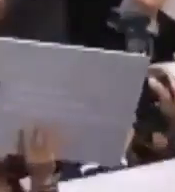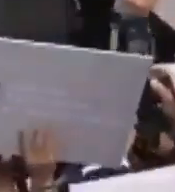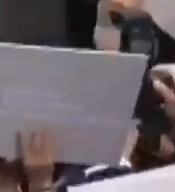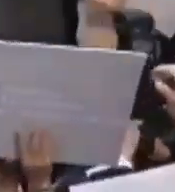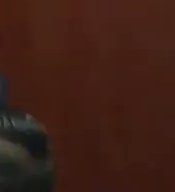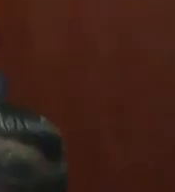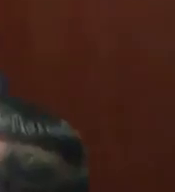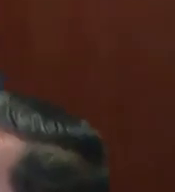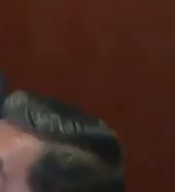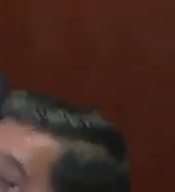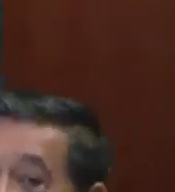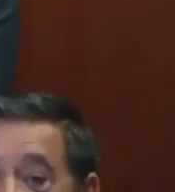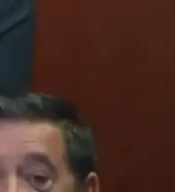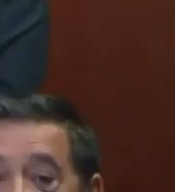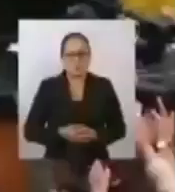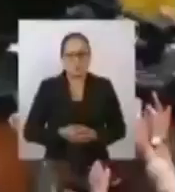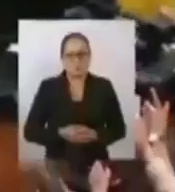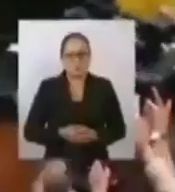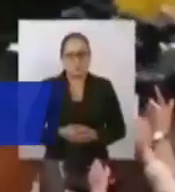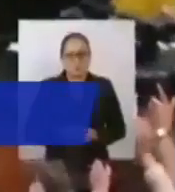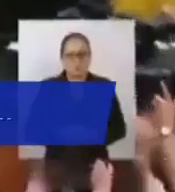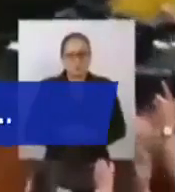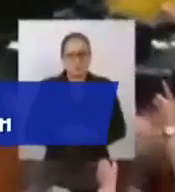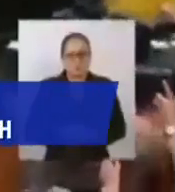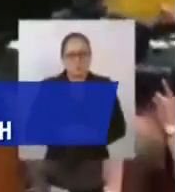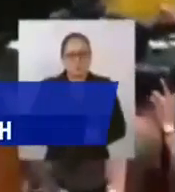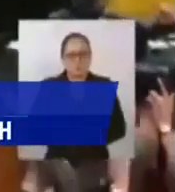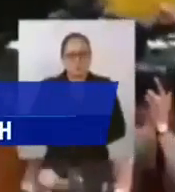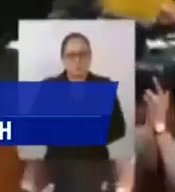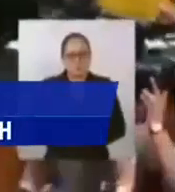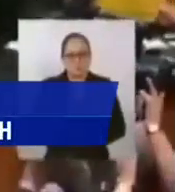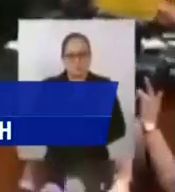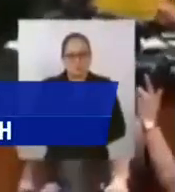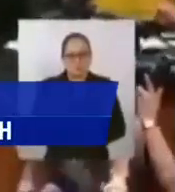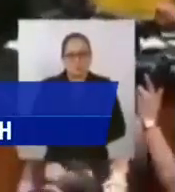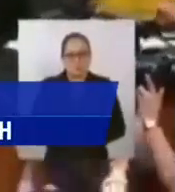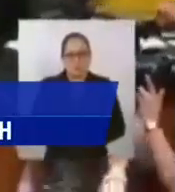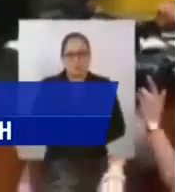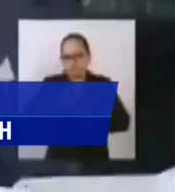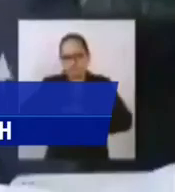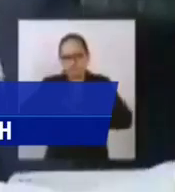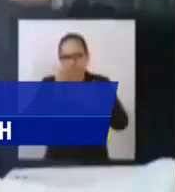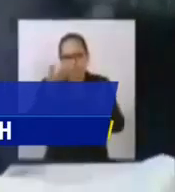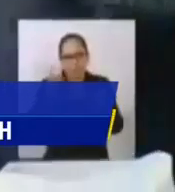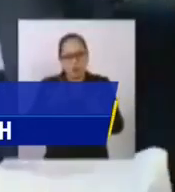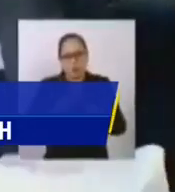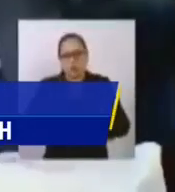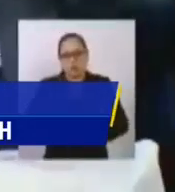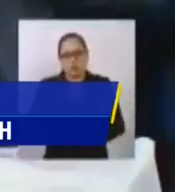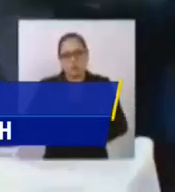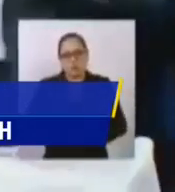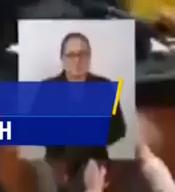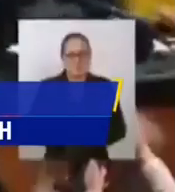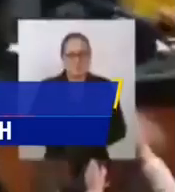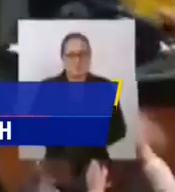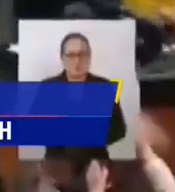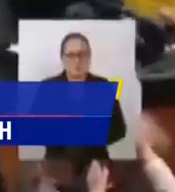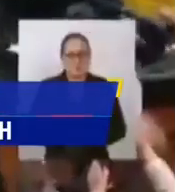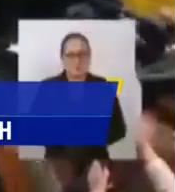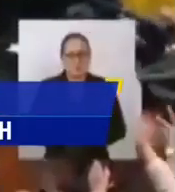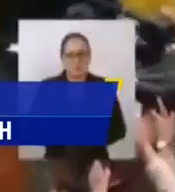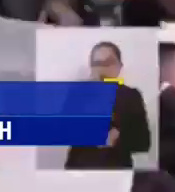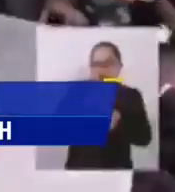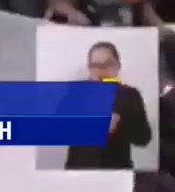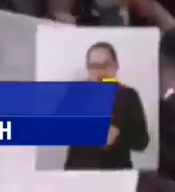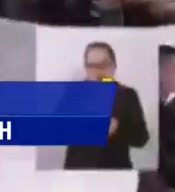Rosario Piedra Ibarra tomó protesta en el Senado como titular de la Comisión Nacional de los Derechos Humanos por un periodo de 5 años, en medio